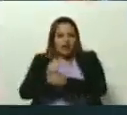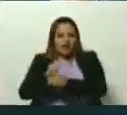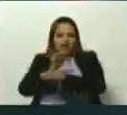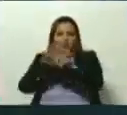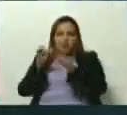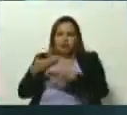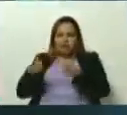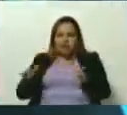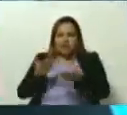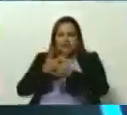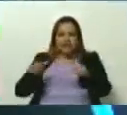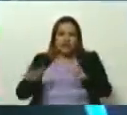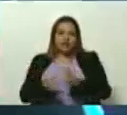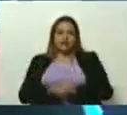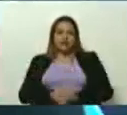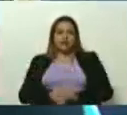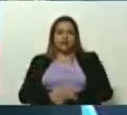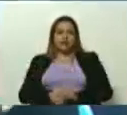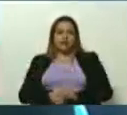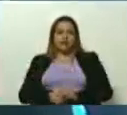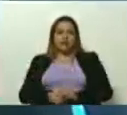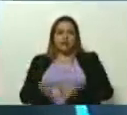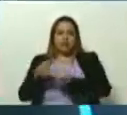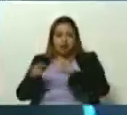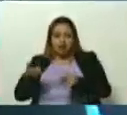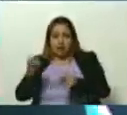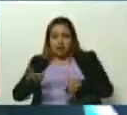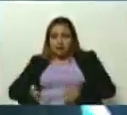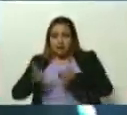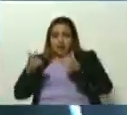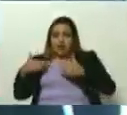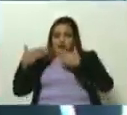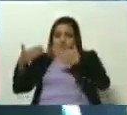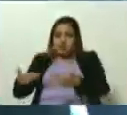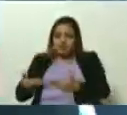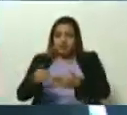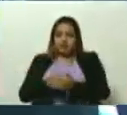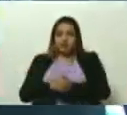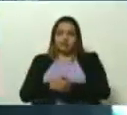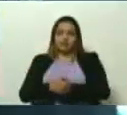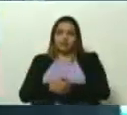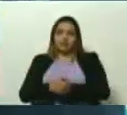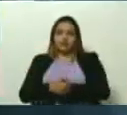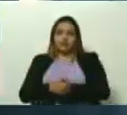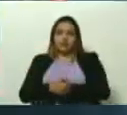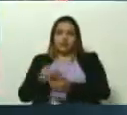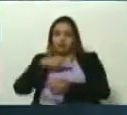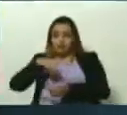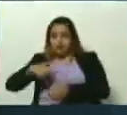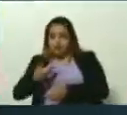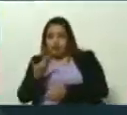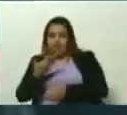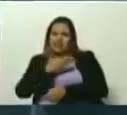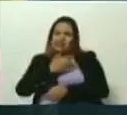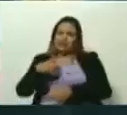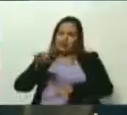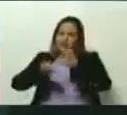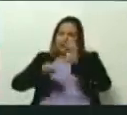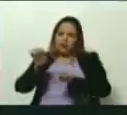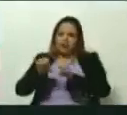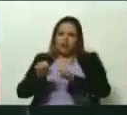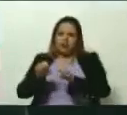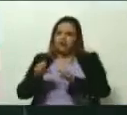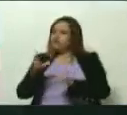abierto, la libertad condicional, lo que nos ha permitido avanzar. Ya si nosotros podemos, queremos evaluar, no